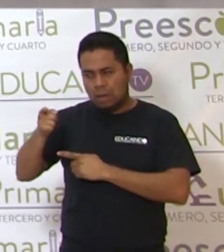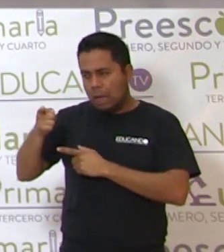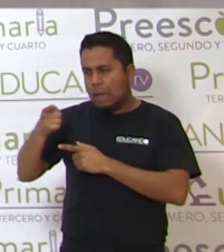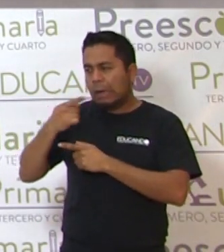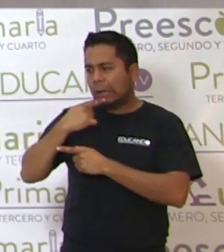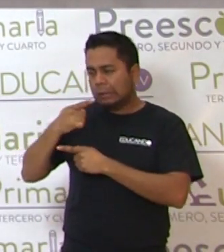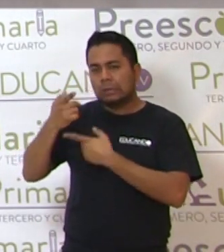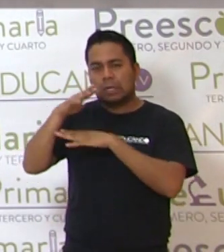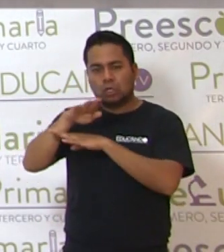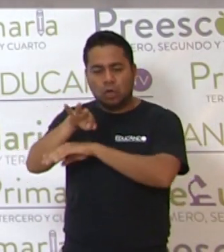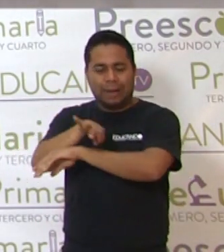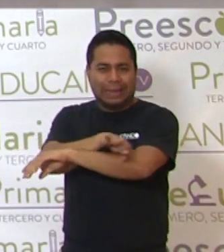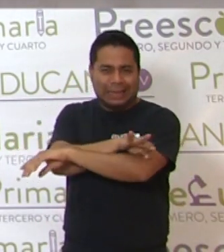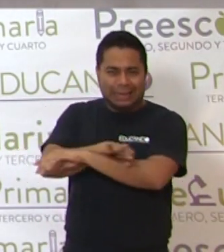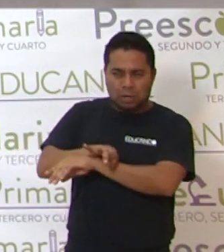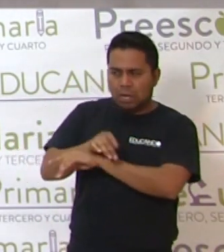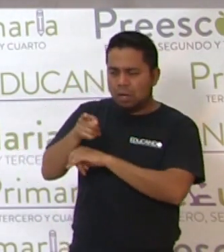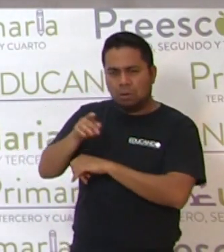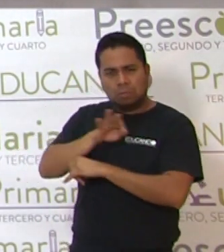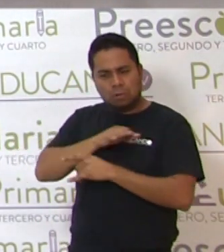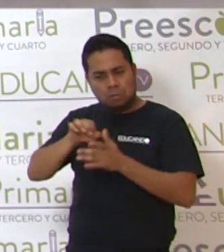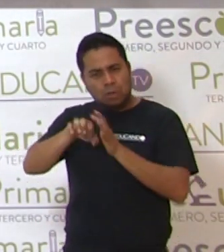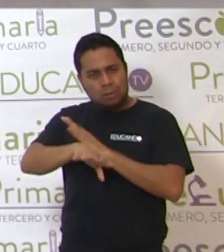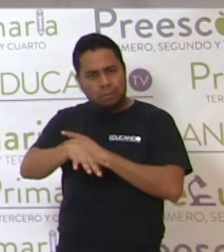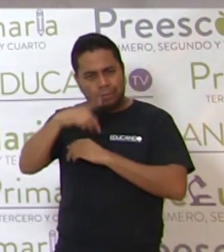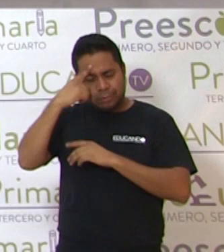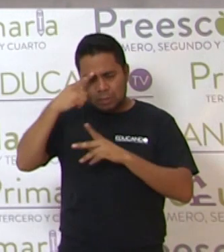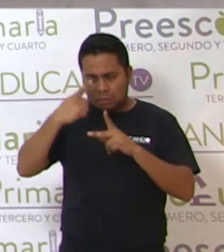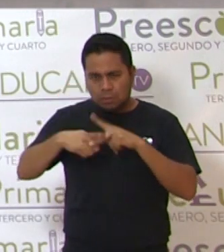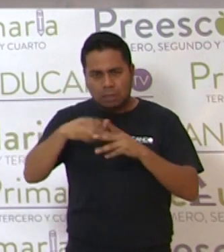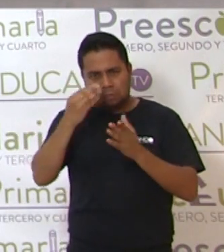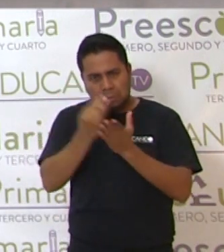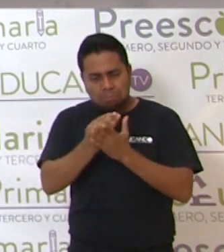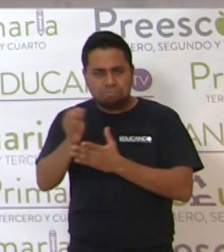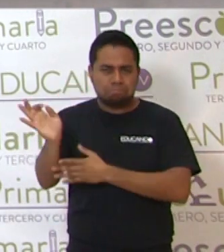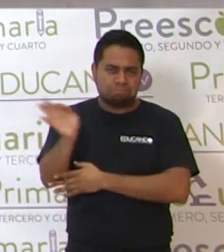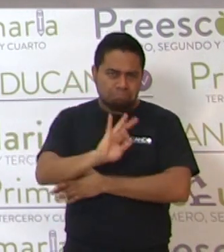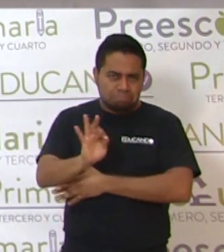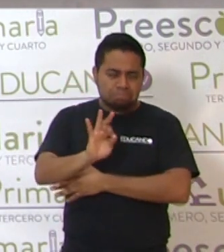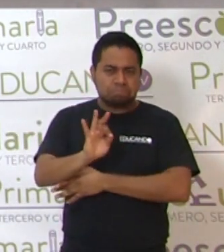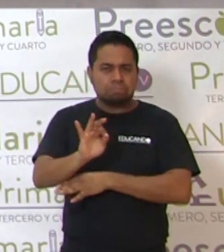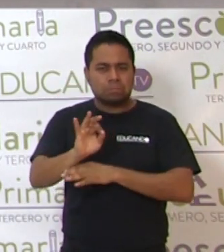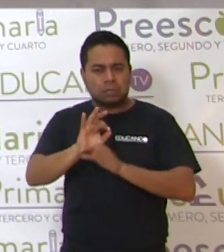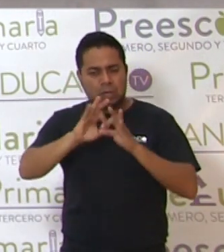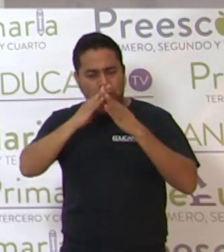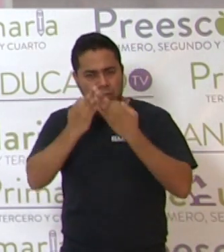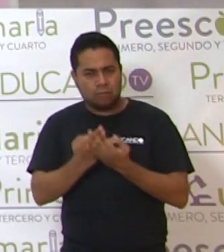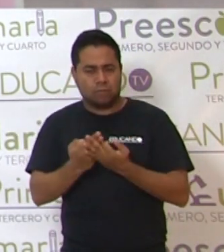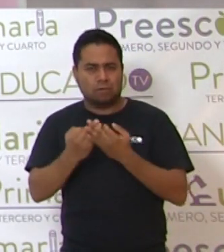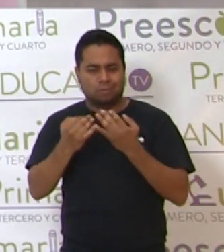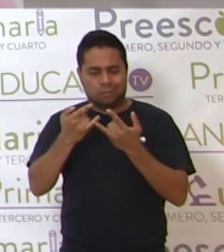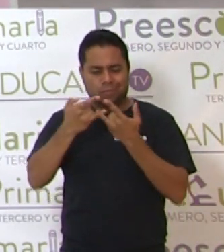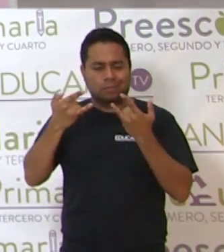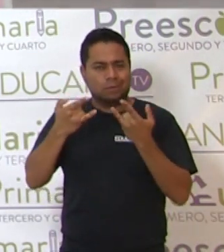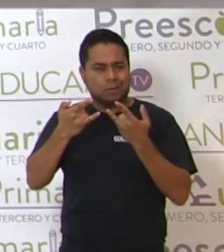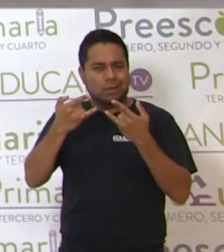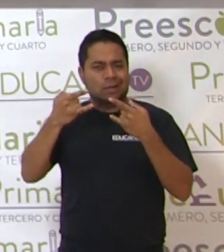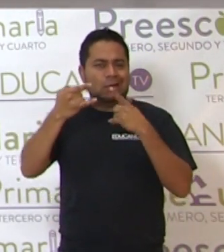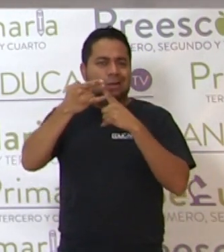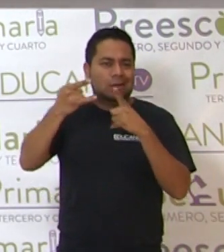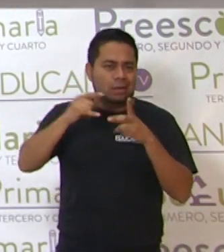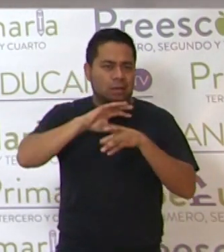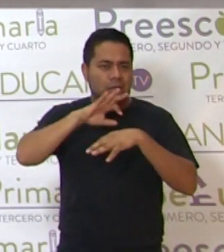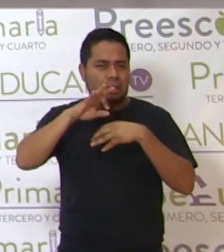geometría. Tú puedes ver entonces en tu clase de matemáticas tal vez que formen una figura geométrica. Y